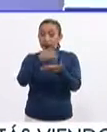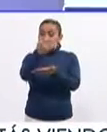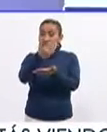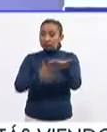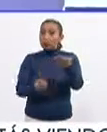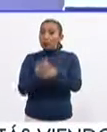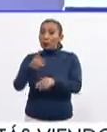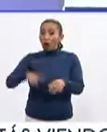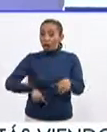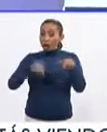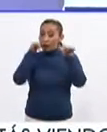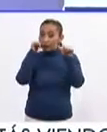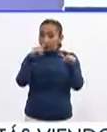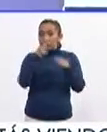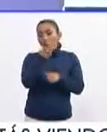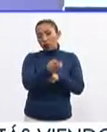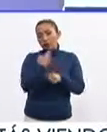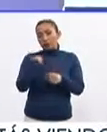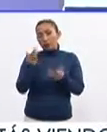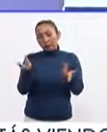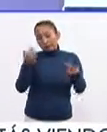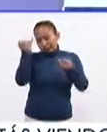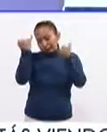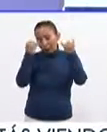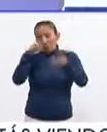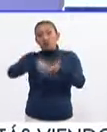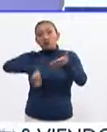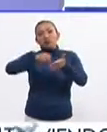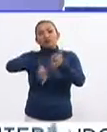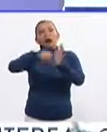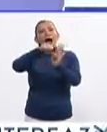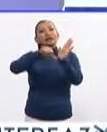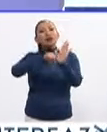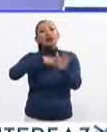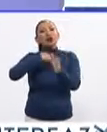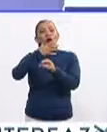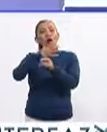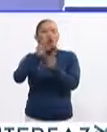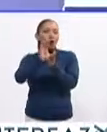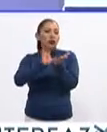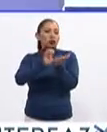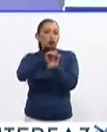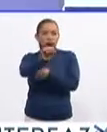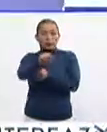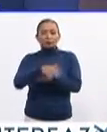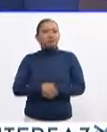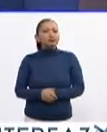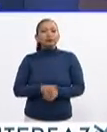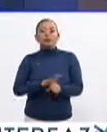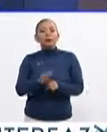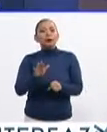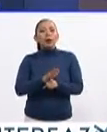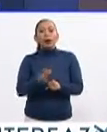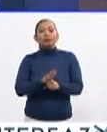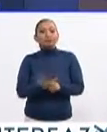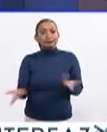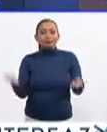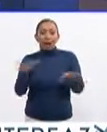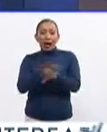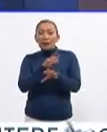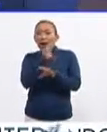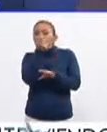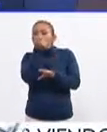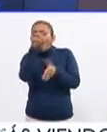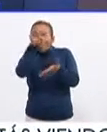del nuevo gobierno y para ello se planteó una reforma al artículo 3º constitucional. Se trata de pues cambiar